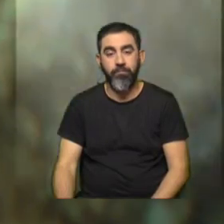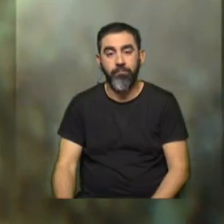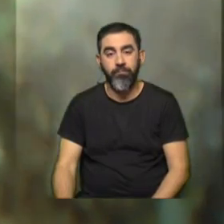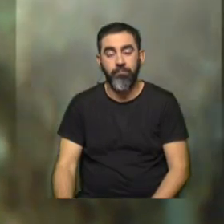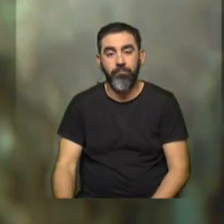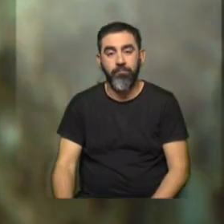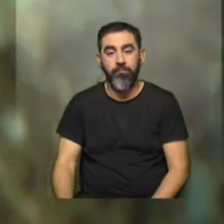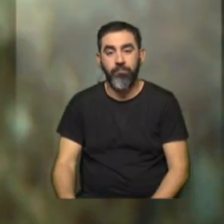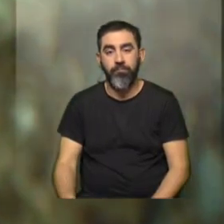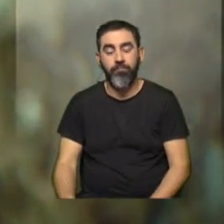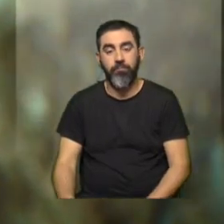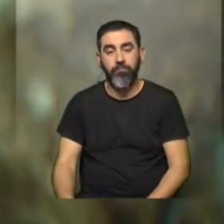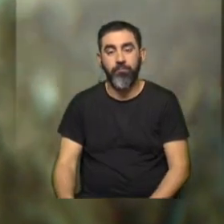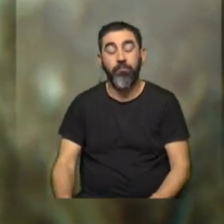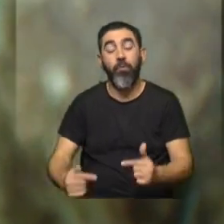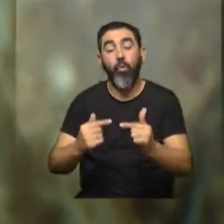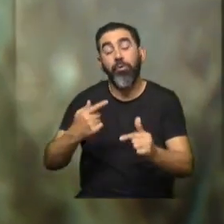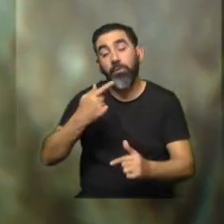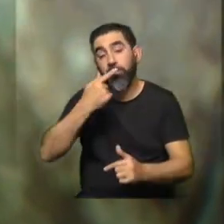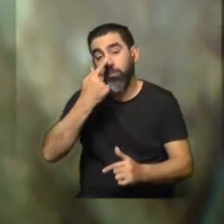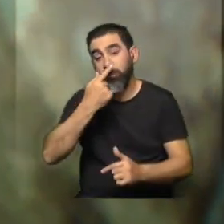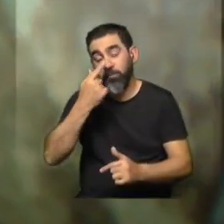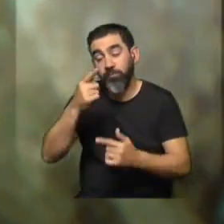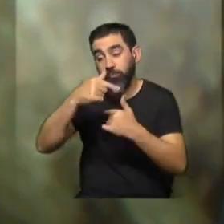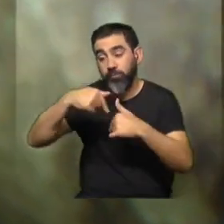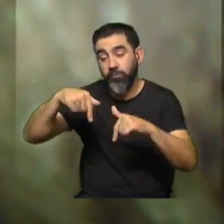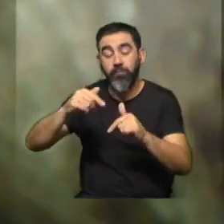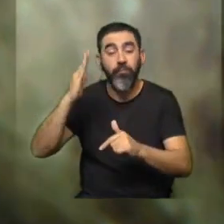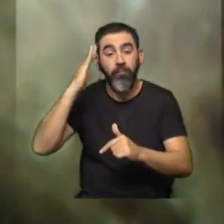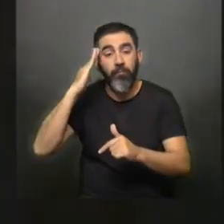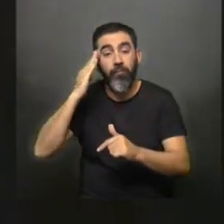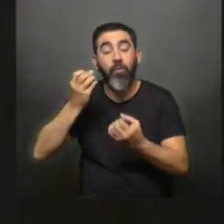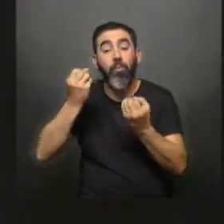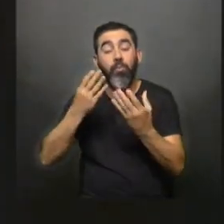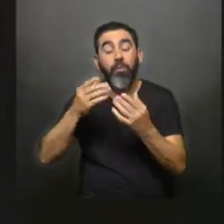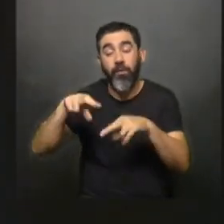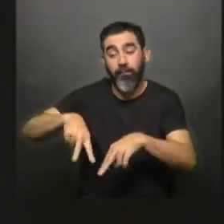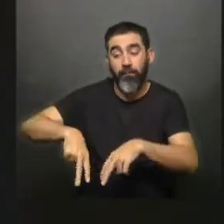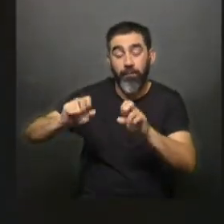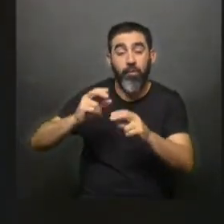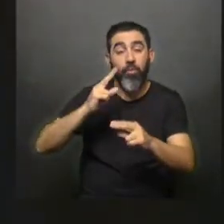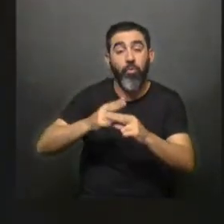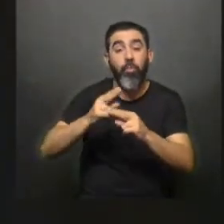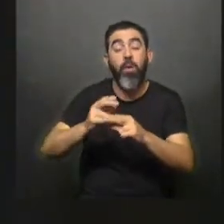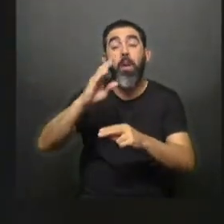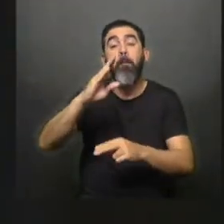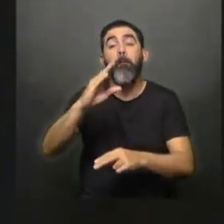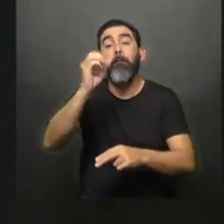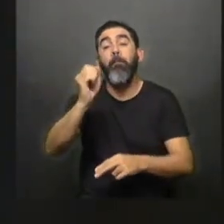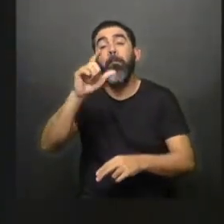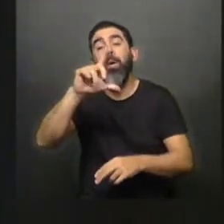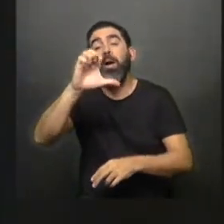Acá, una de las cosas interesantes es que ustedes llegan a todo esto desde la paleontología, Efectivamente. no desde la antropología o